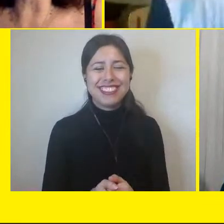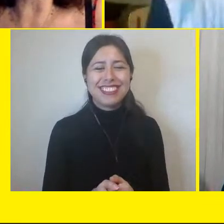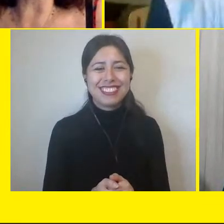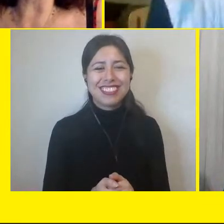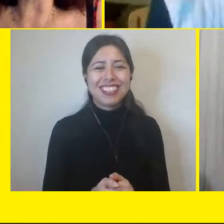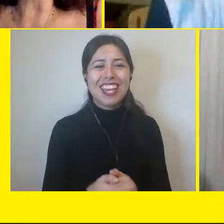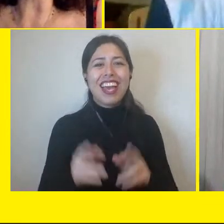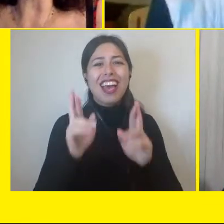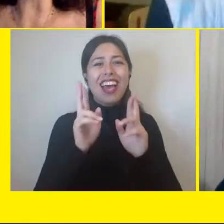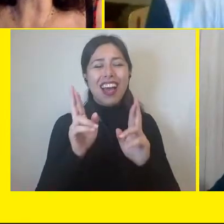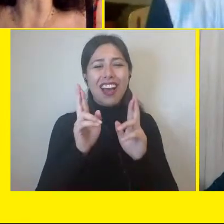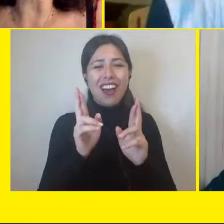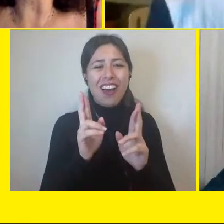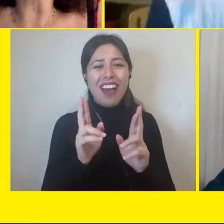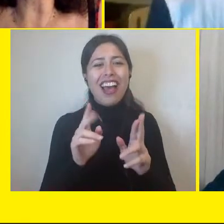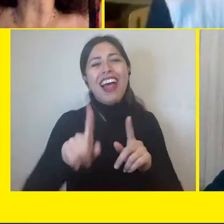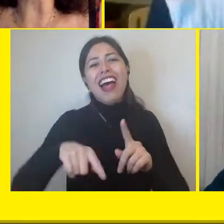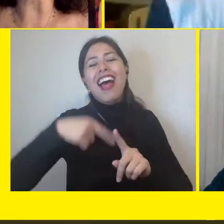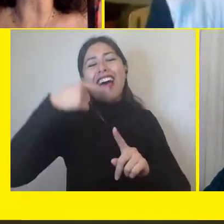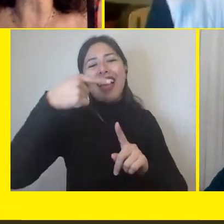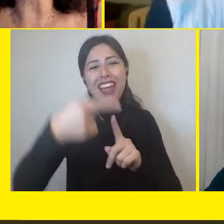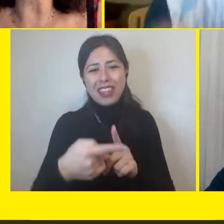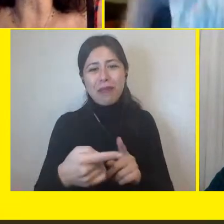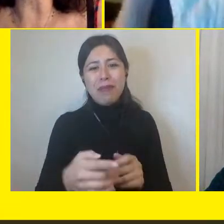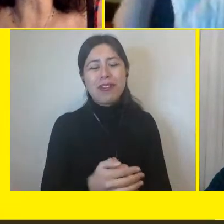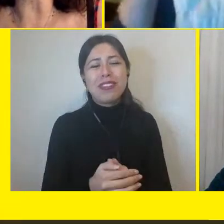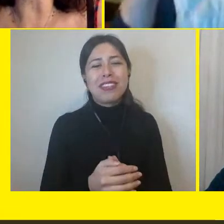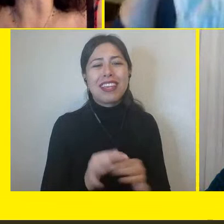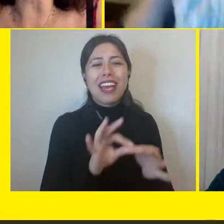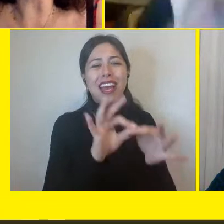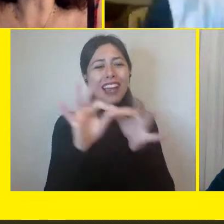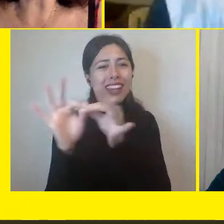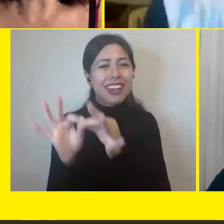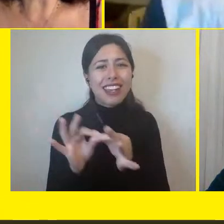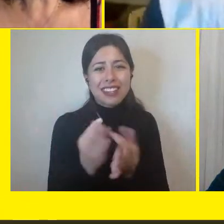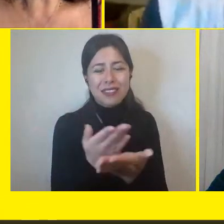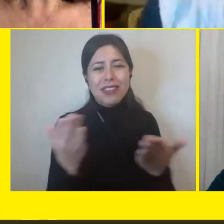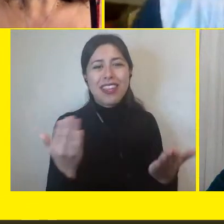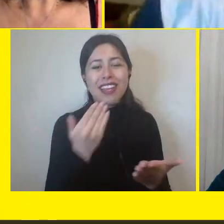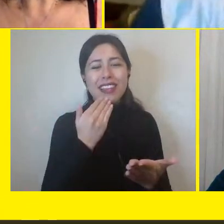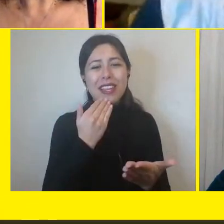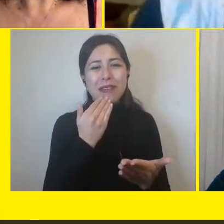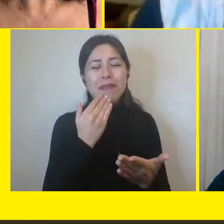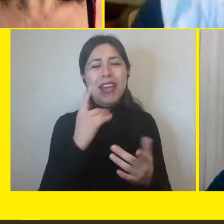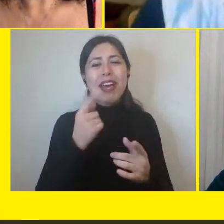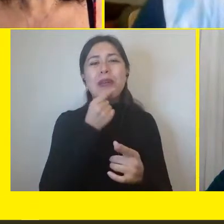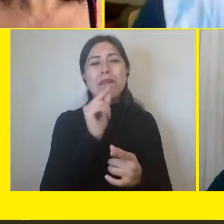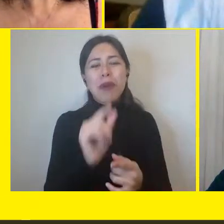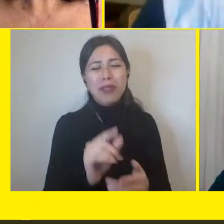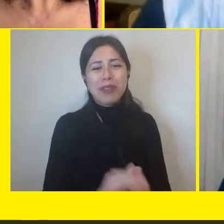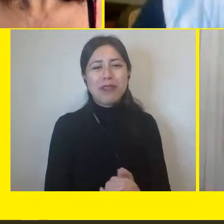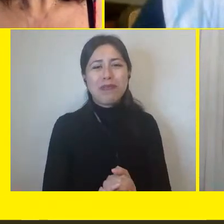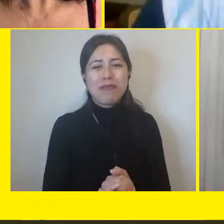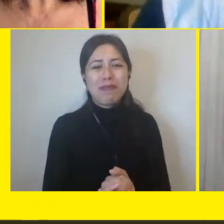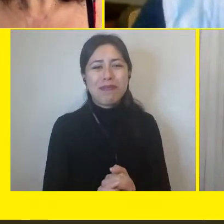Gracias y será hasta la próxima. Gracias a ustedes. Gracias. Hasta pronto. Muchas